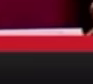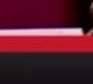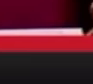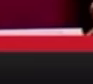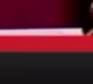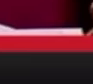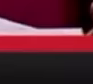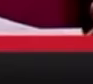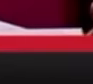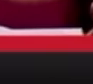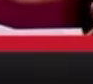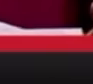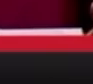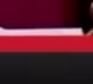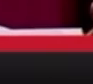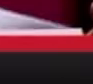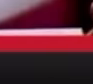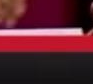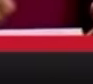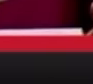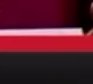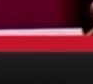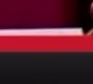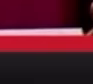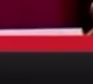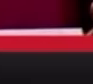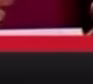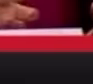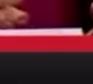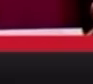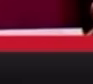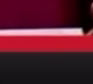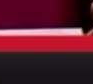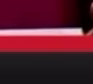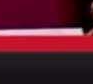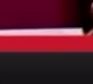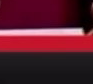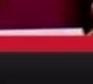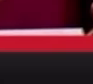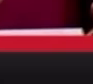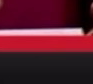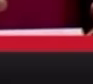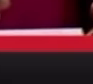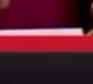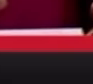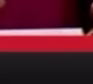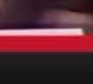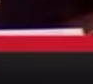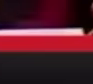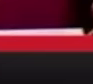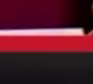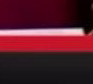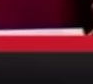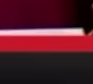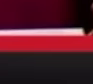30 años el peaje siga costando 3 soles o 3 soles 50. Esa es una actualización tarifaria que es normal y